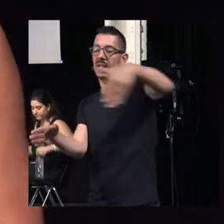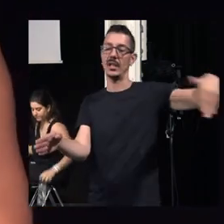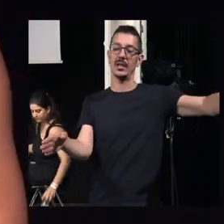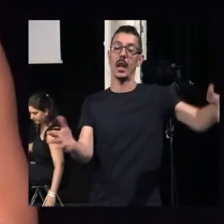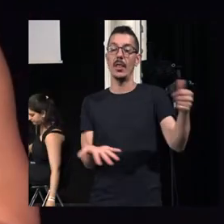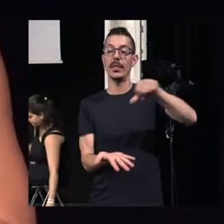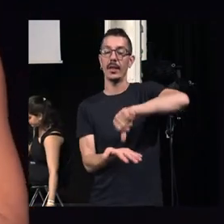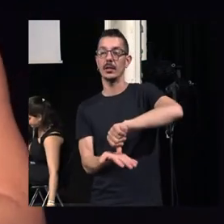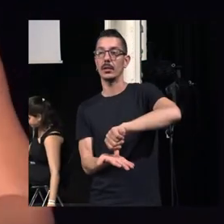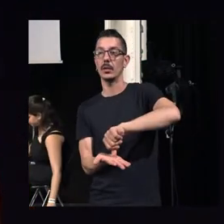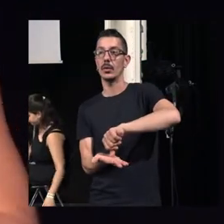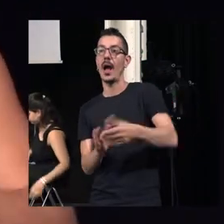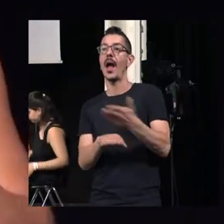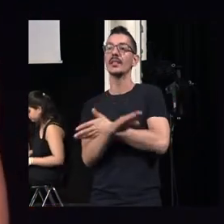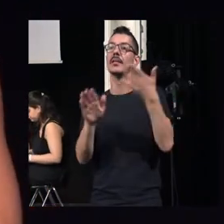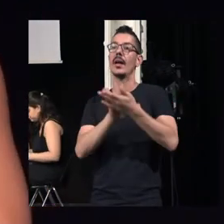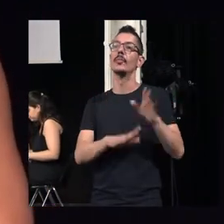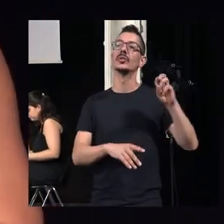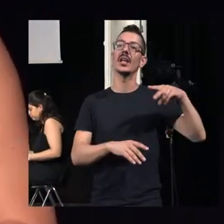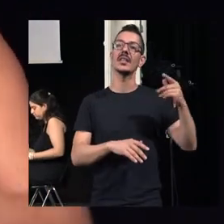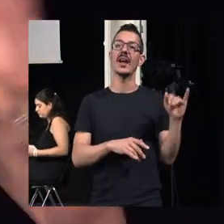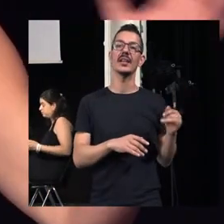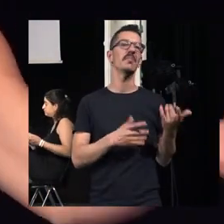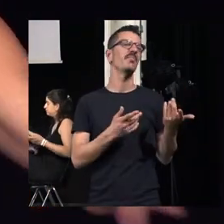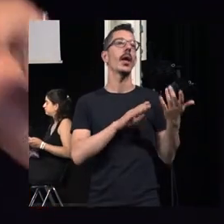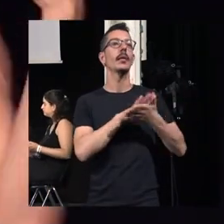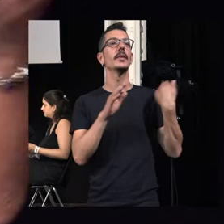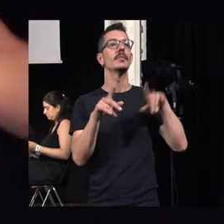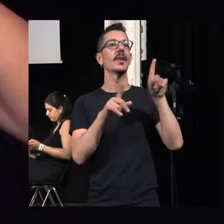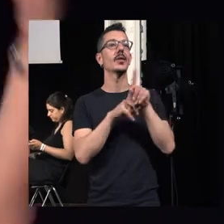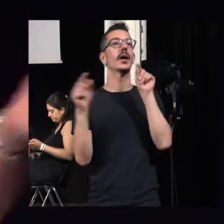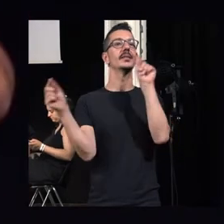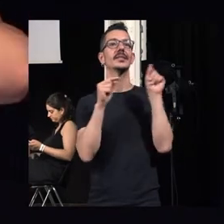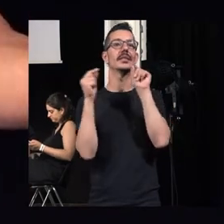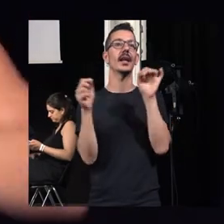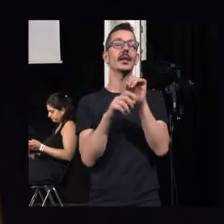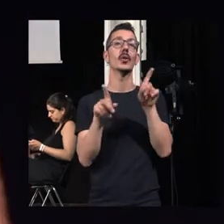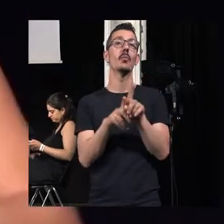Hablábamos un poco aquí con Iñaki, que es como esta charla es como el